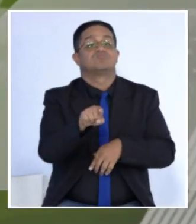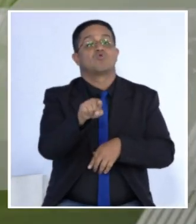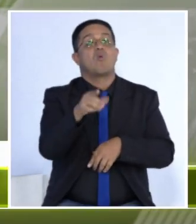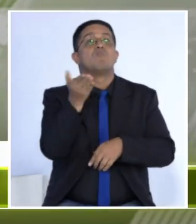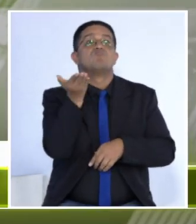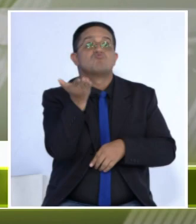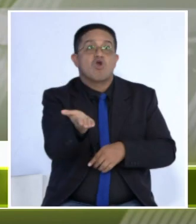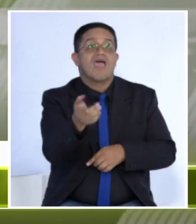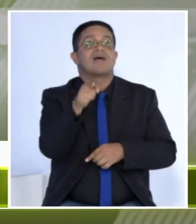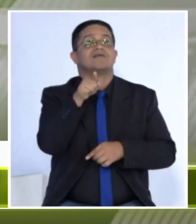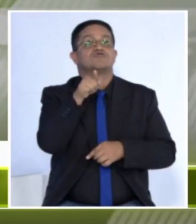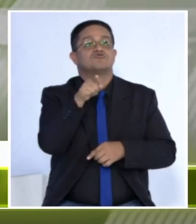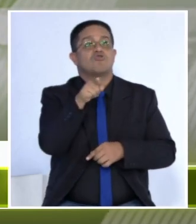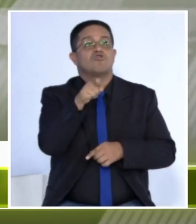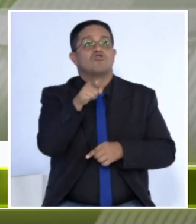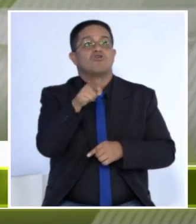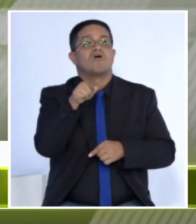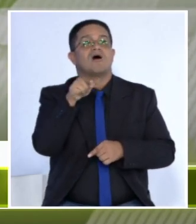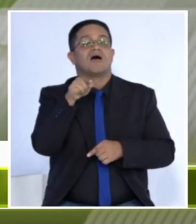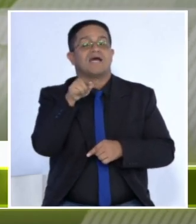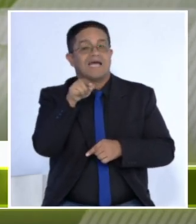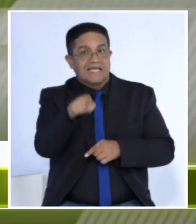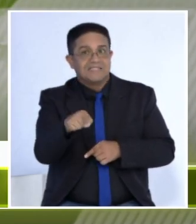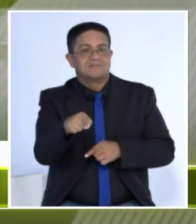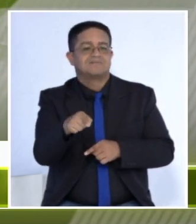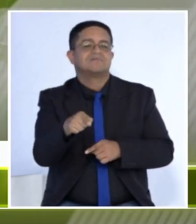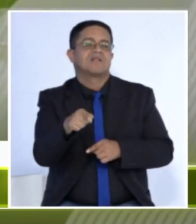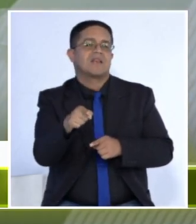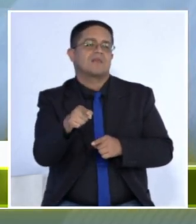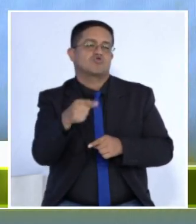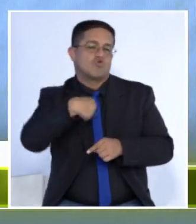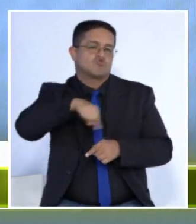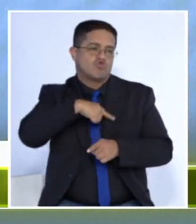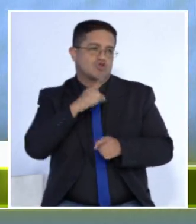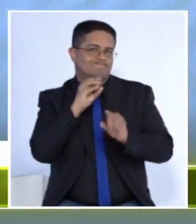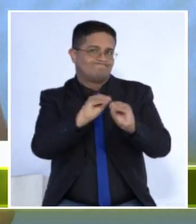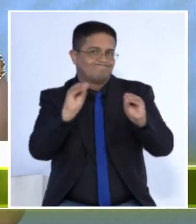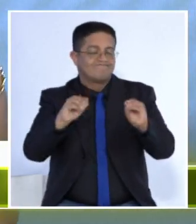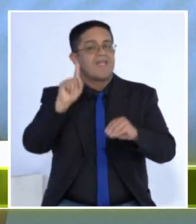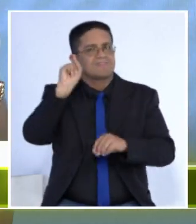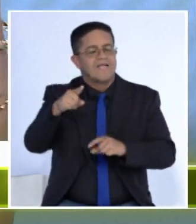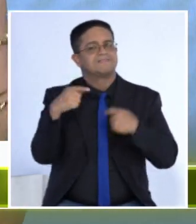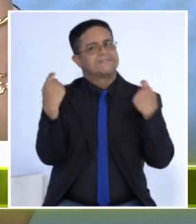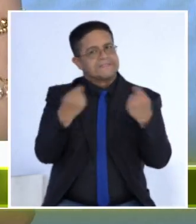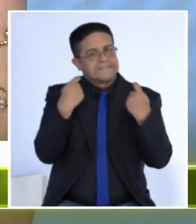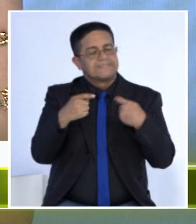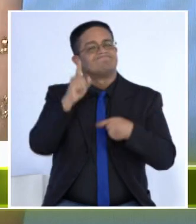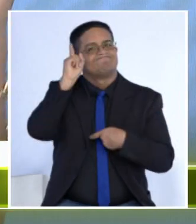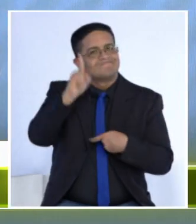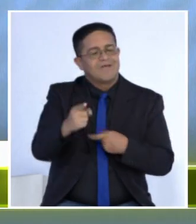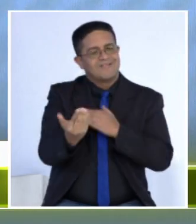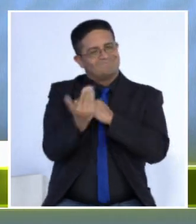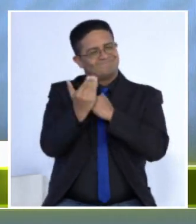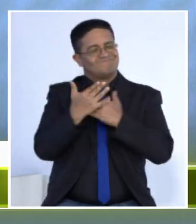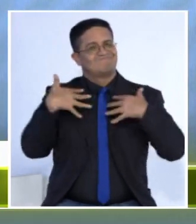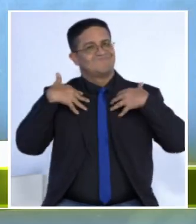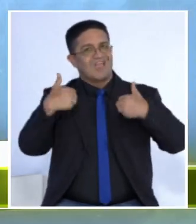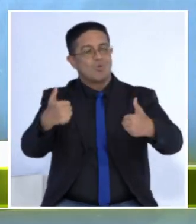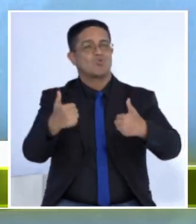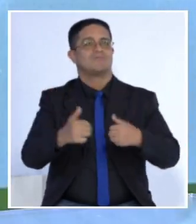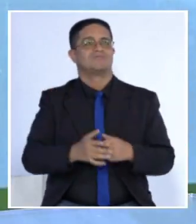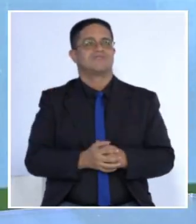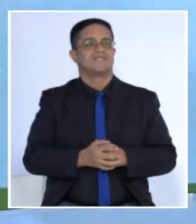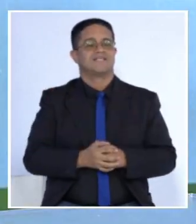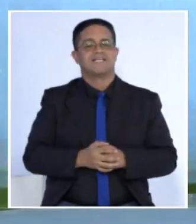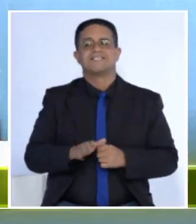es que uno promueve los estilos de vida saludables. Y esto no solo para todo lo demás, hipertensión, diabetes.